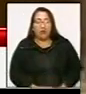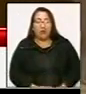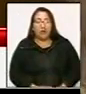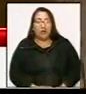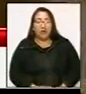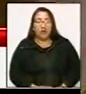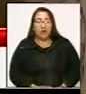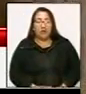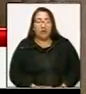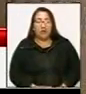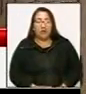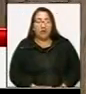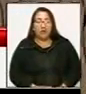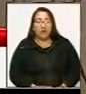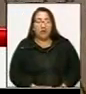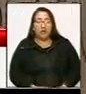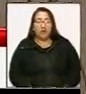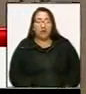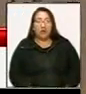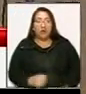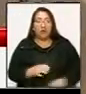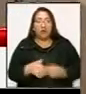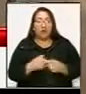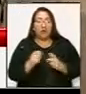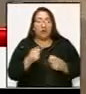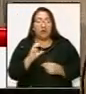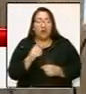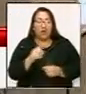¿Tiene la palabra el congresista Campos?